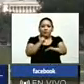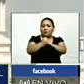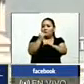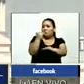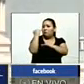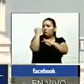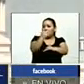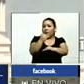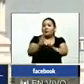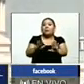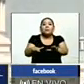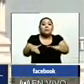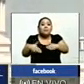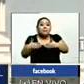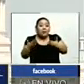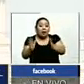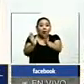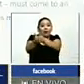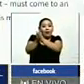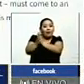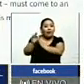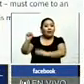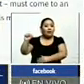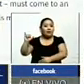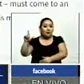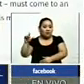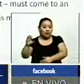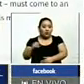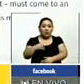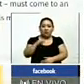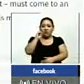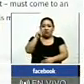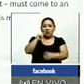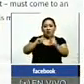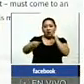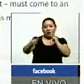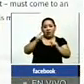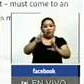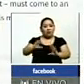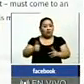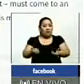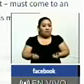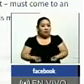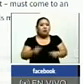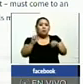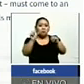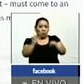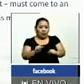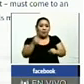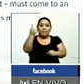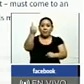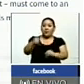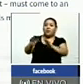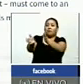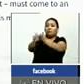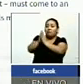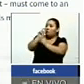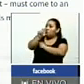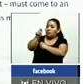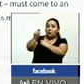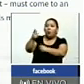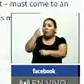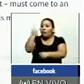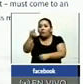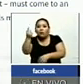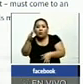limitaciones a la elegibilidad de los solicitantes. La tiranía de un sistema disfuncional que permite a los demandantes acudir a las cortes para